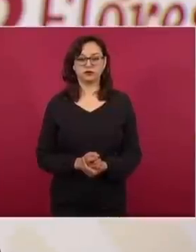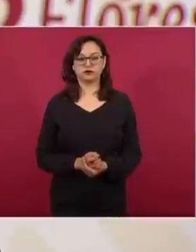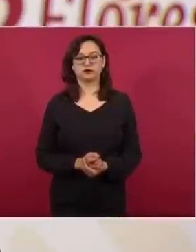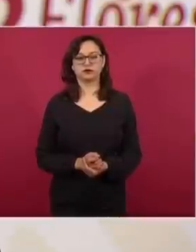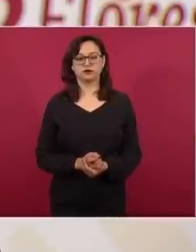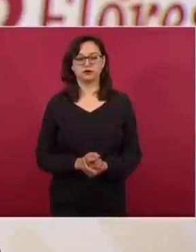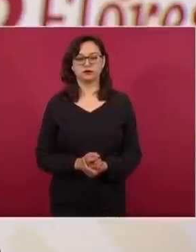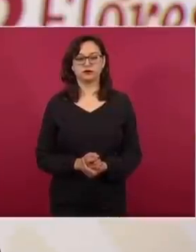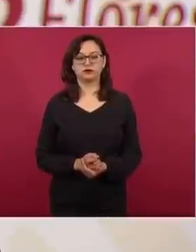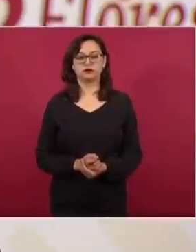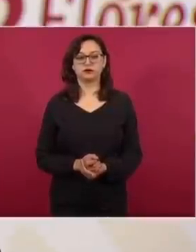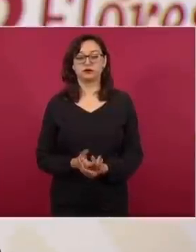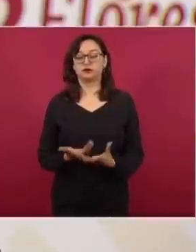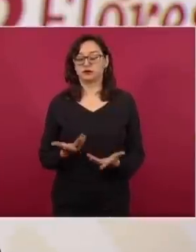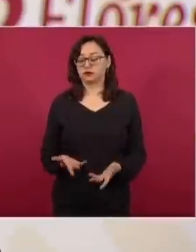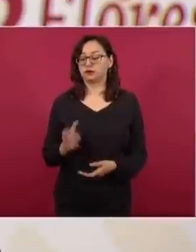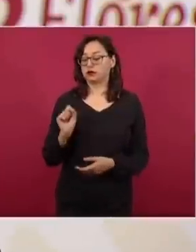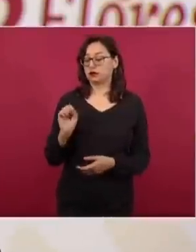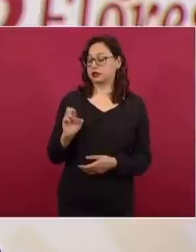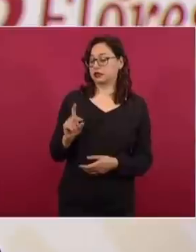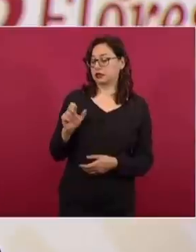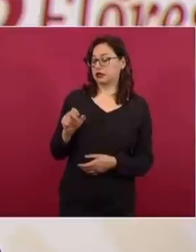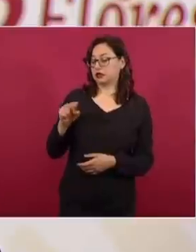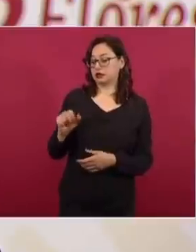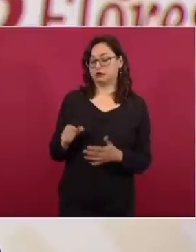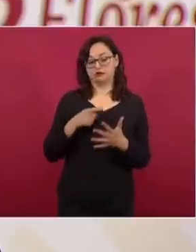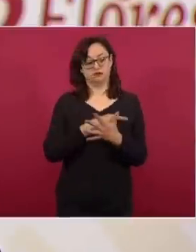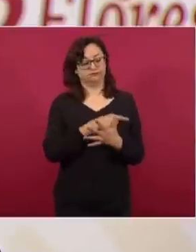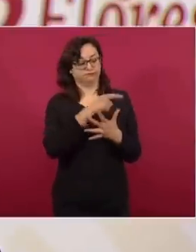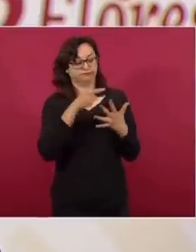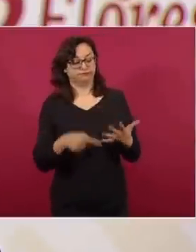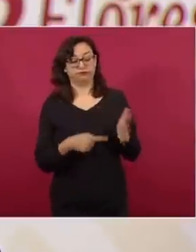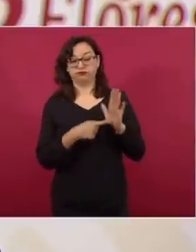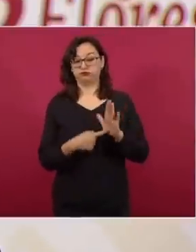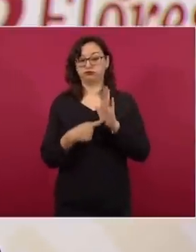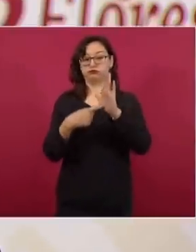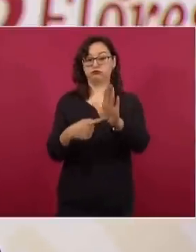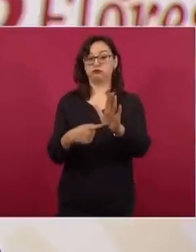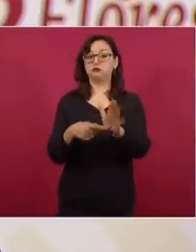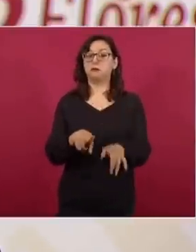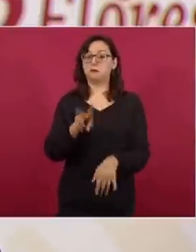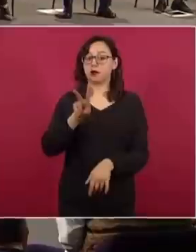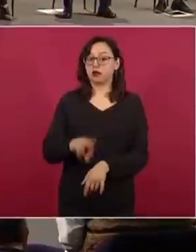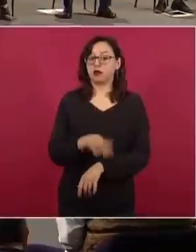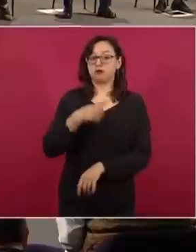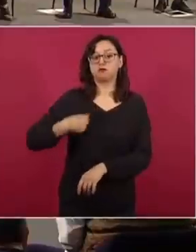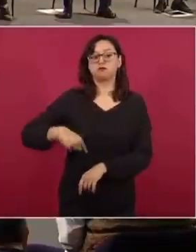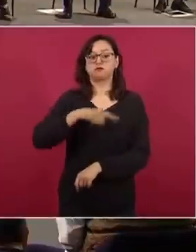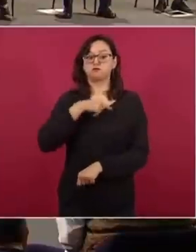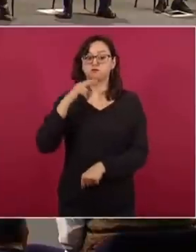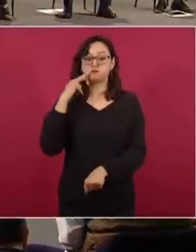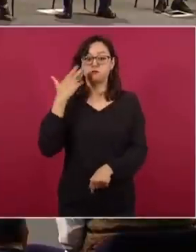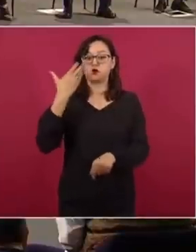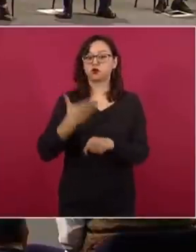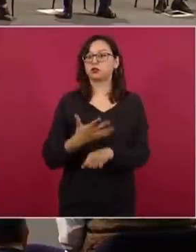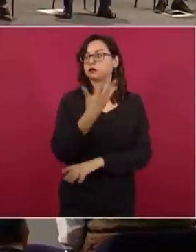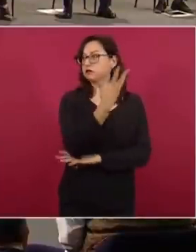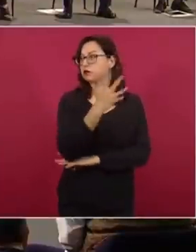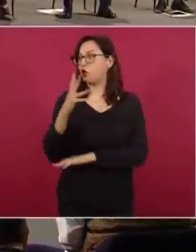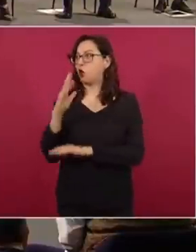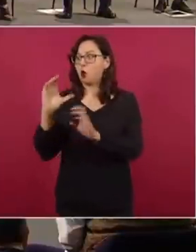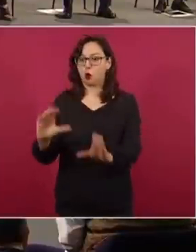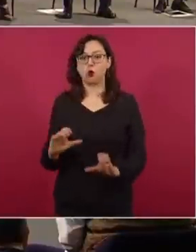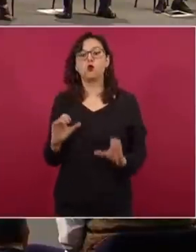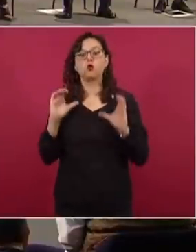Bajo este tenor, SEDENA reafirma y ratifica la responsabilidad institucional que tiene con el medio ambiente mediante acciones